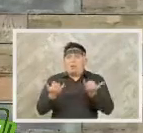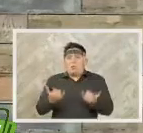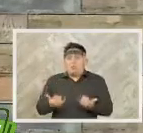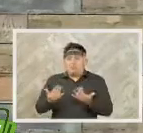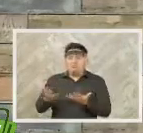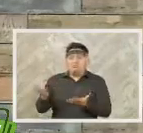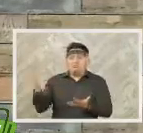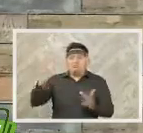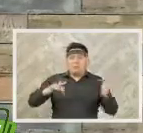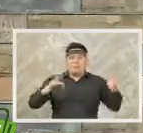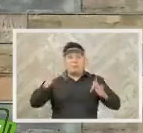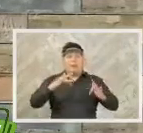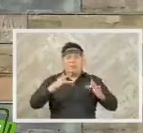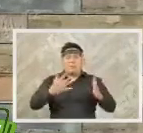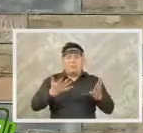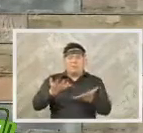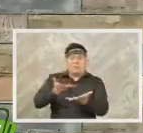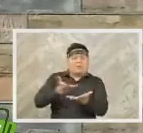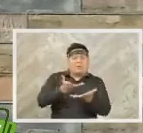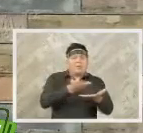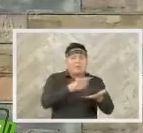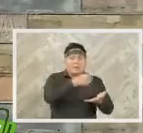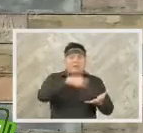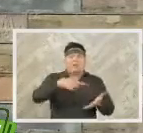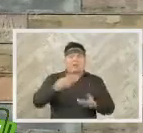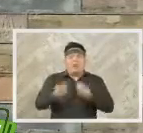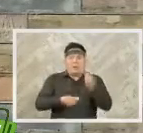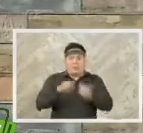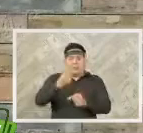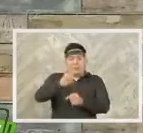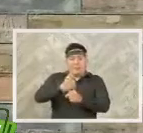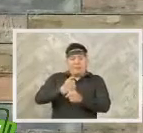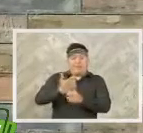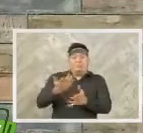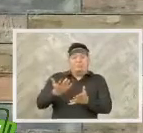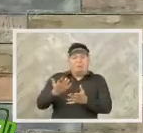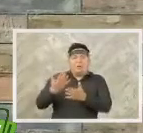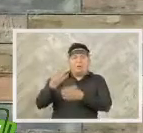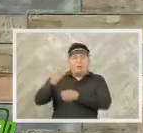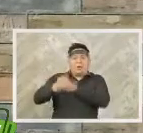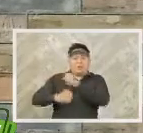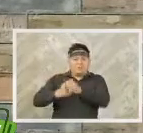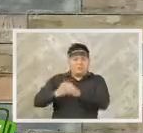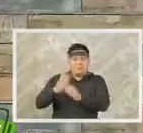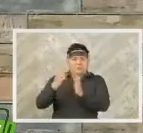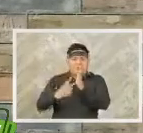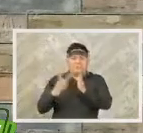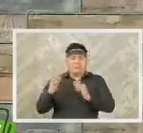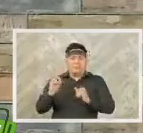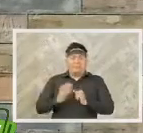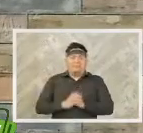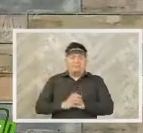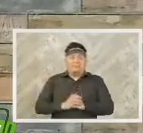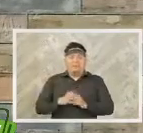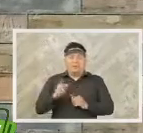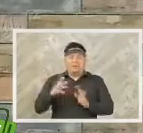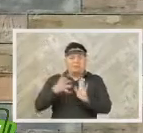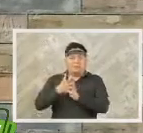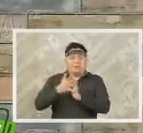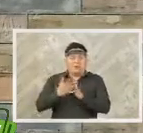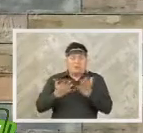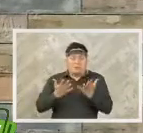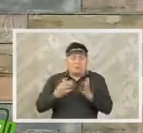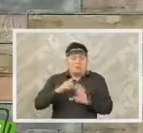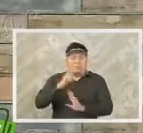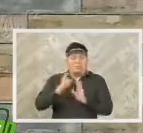uno hablando de manera estratégica de los componentes de las diferentes líneas que compone nuestro Plan de Desarrollo Municipal